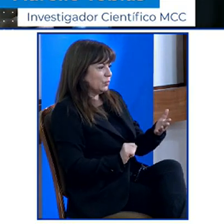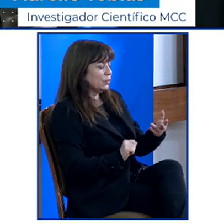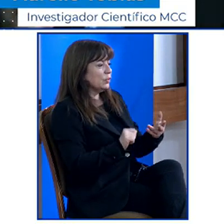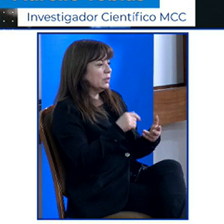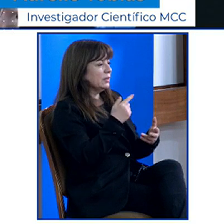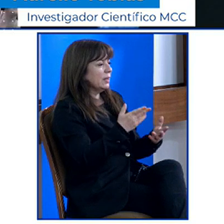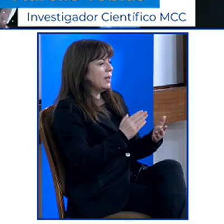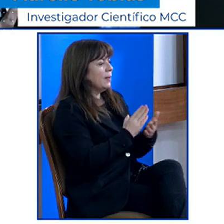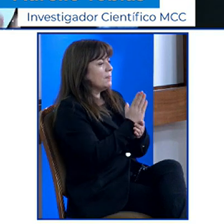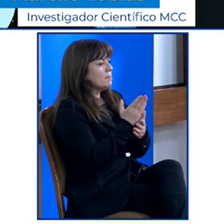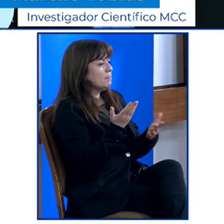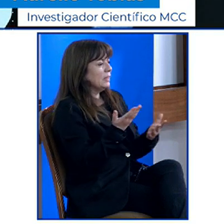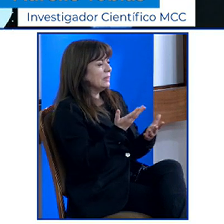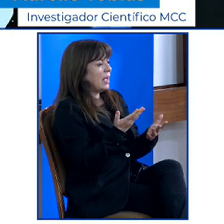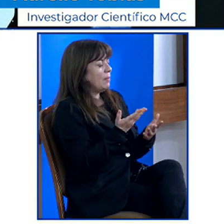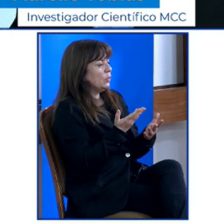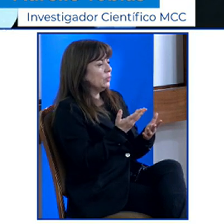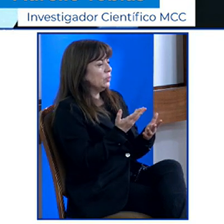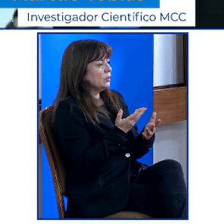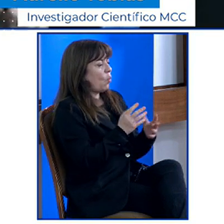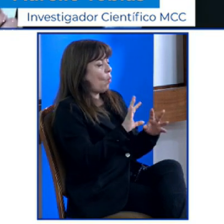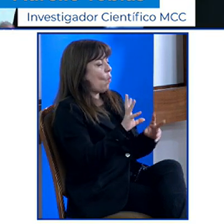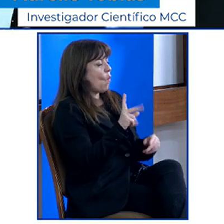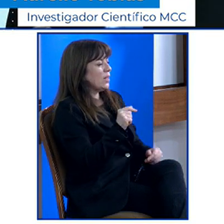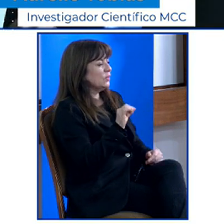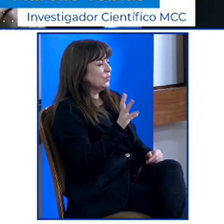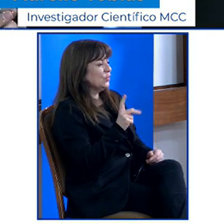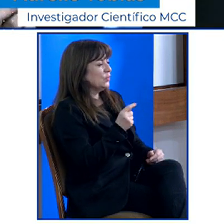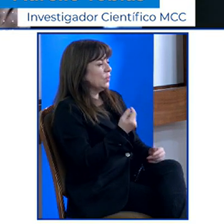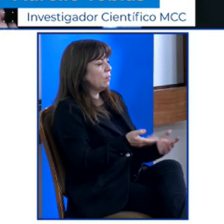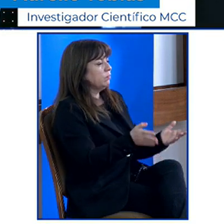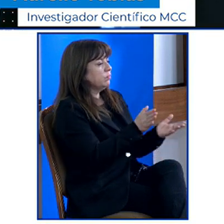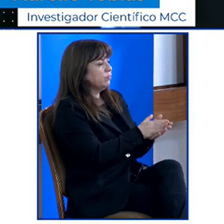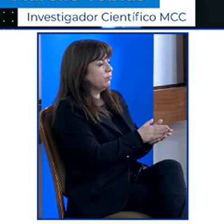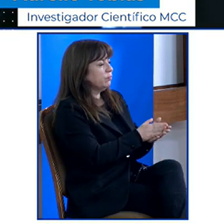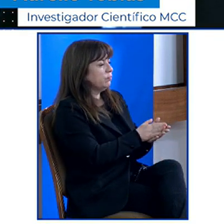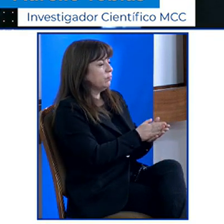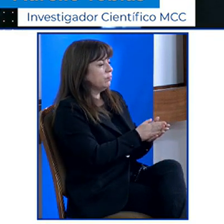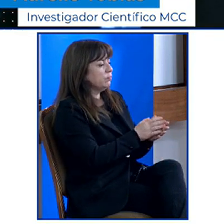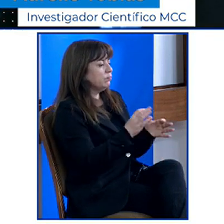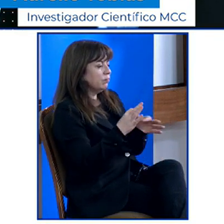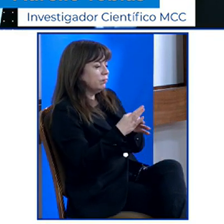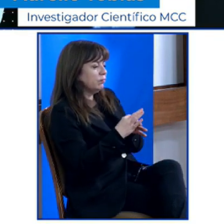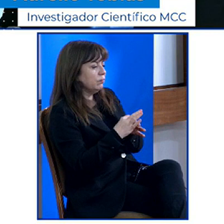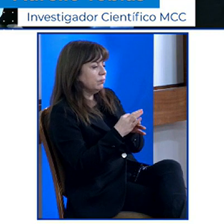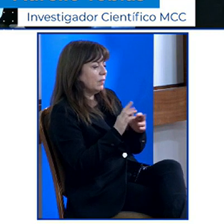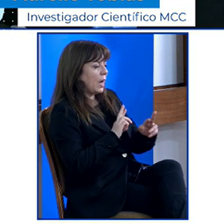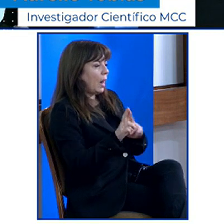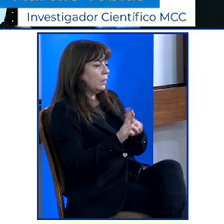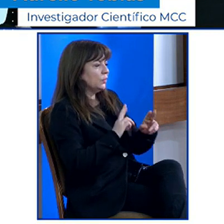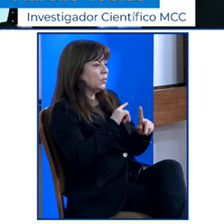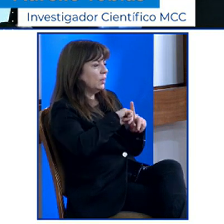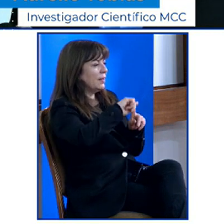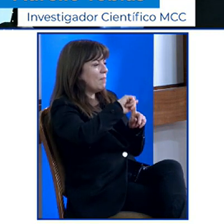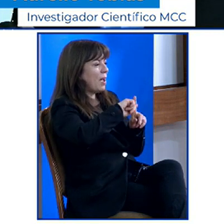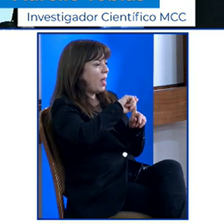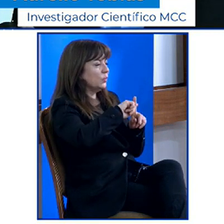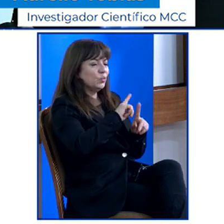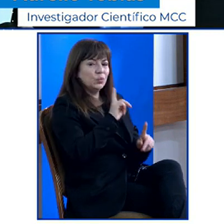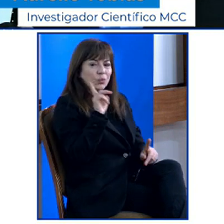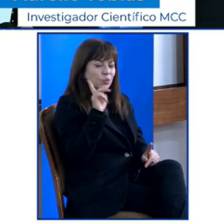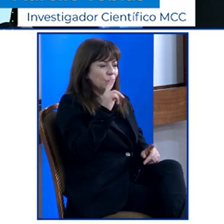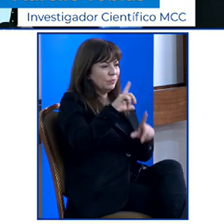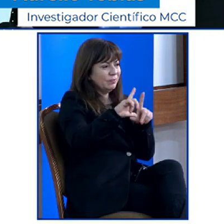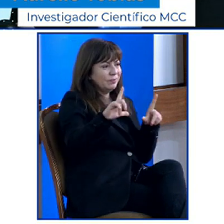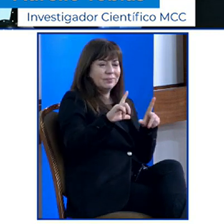donde empezamos a cuantificar la mortalidad atribuible a las temperaturas no óptimas. Como se ve en el